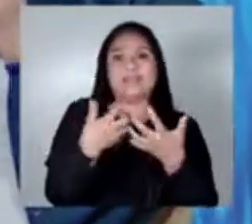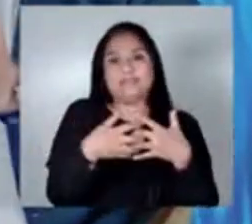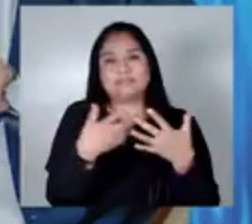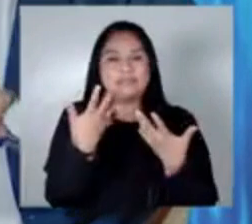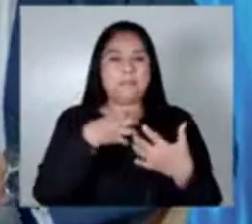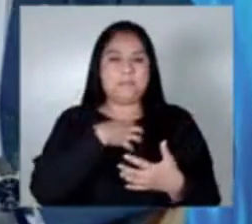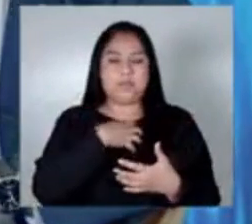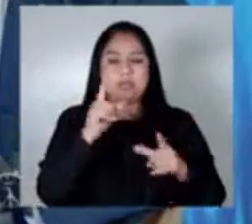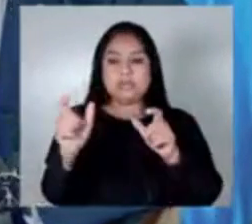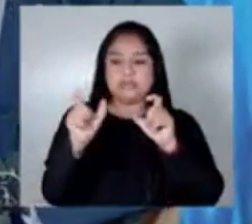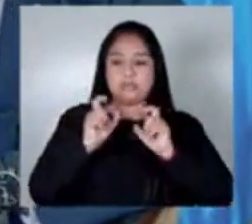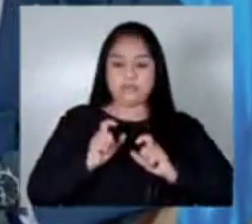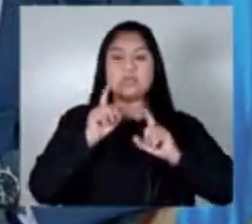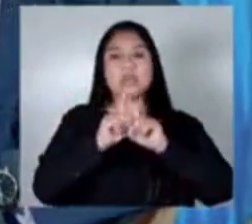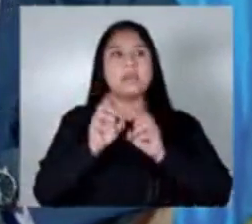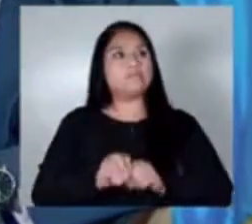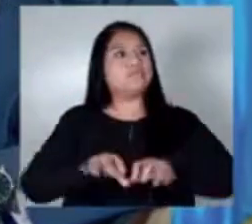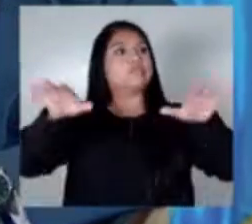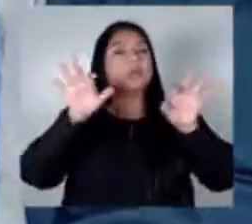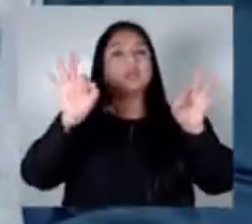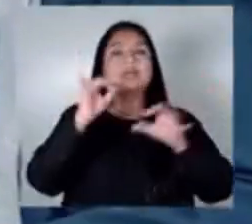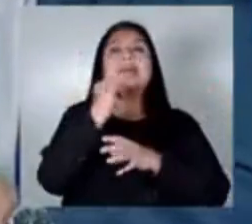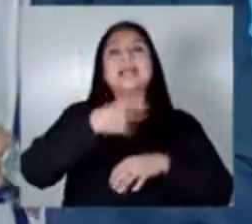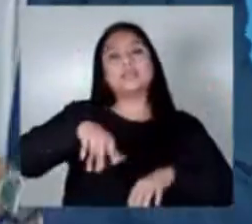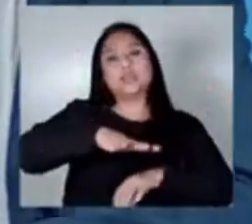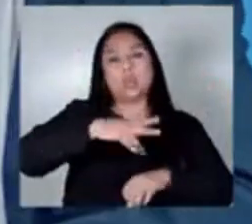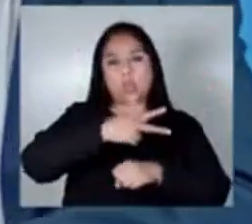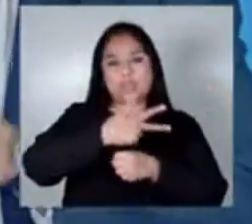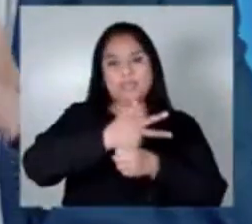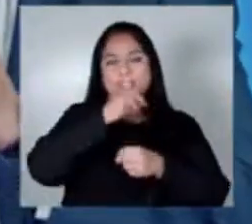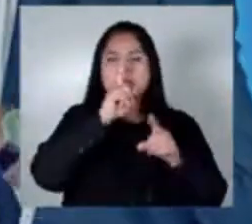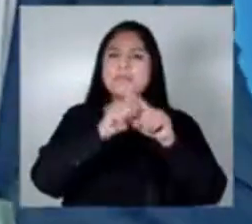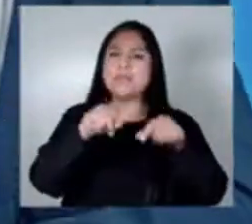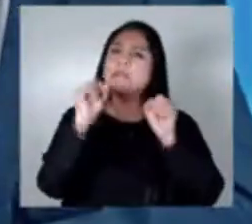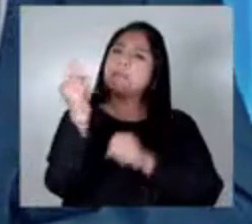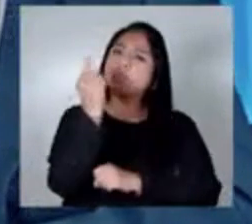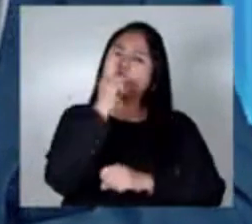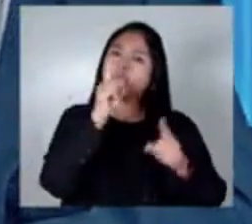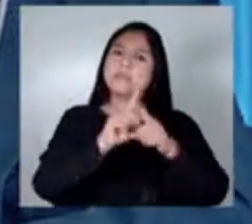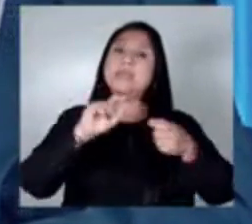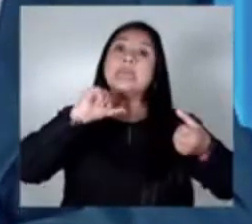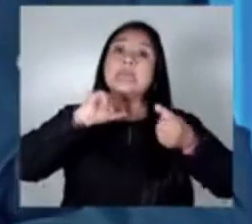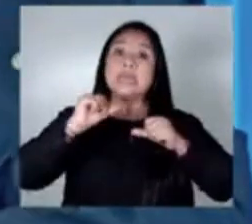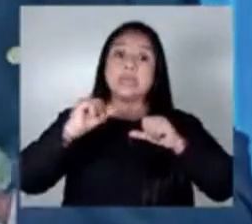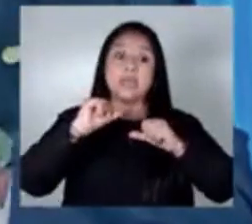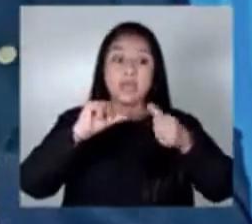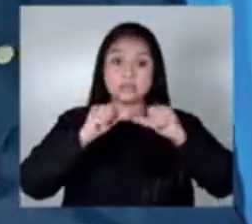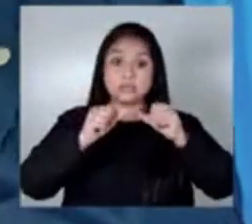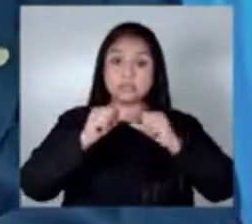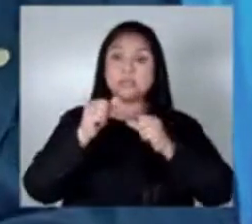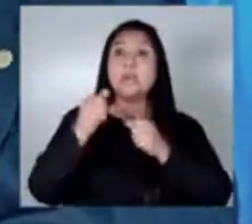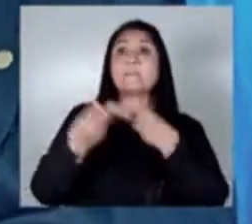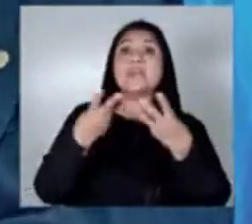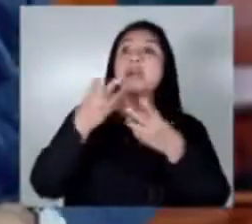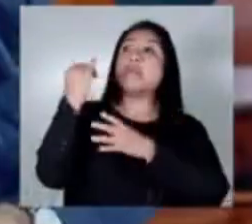reciben certificaciones que les permite ampliarse en el mercado interno, sino lo más importante, puedan acceder a los mercados en el extranjero y